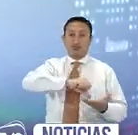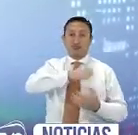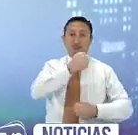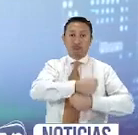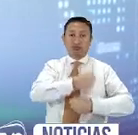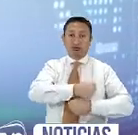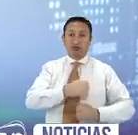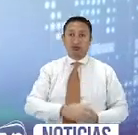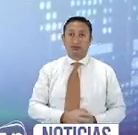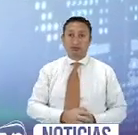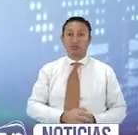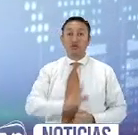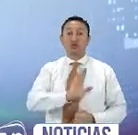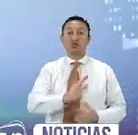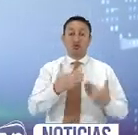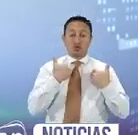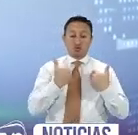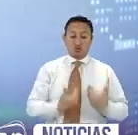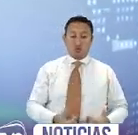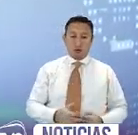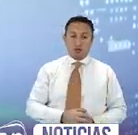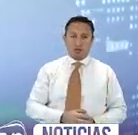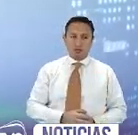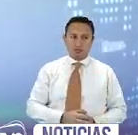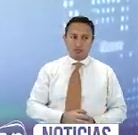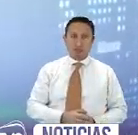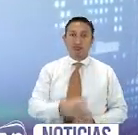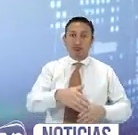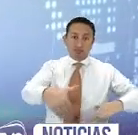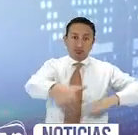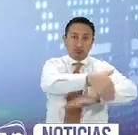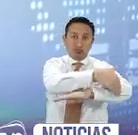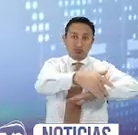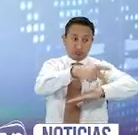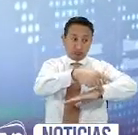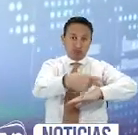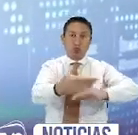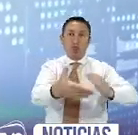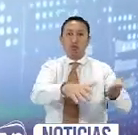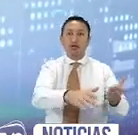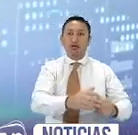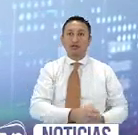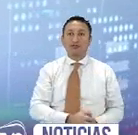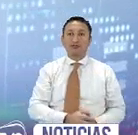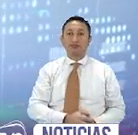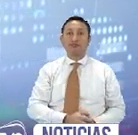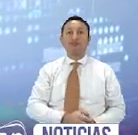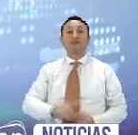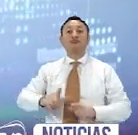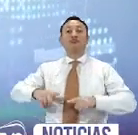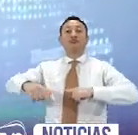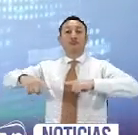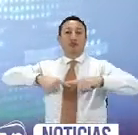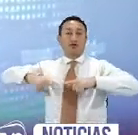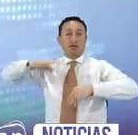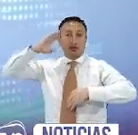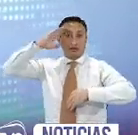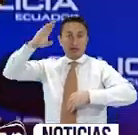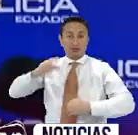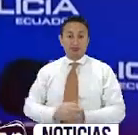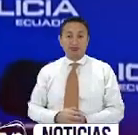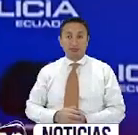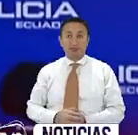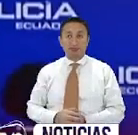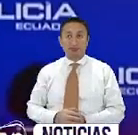Pascuales, cuyo cuerpo apareció acribillado en la vía perimetral. El jefe de la PJ aclara que por